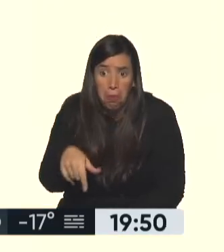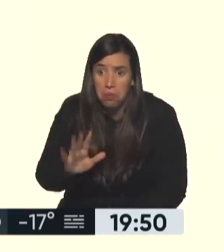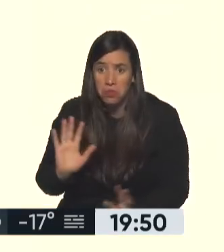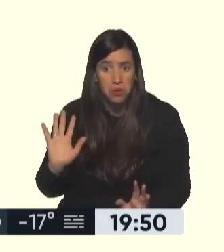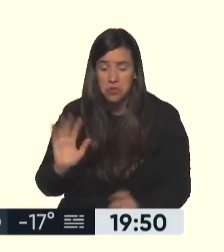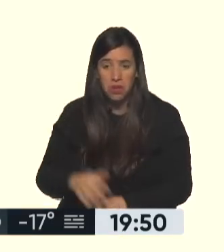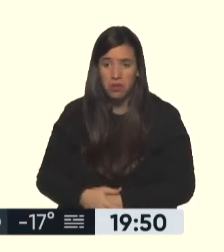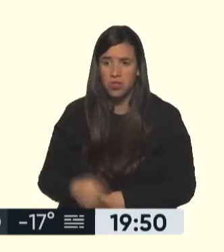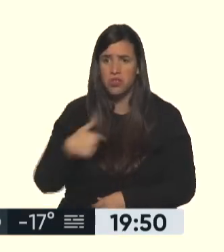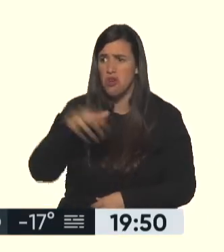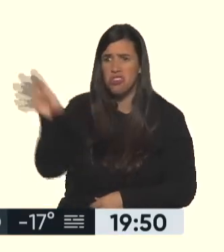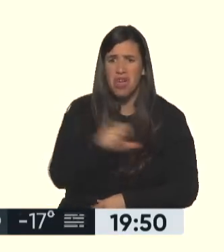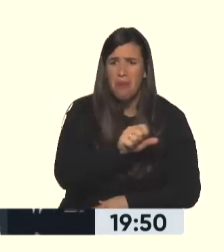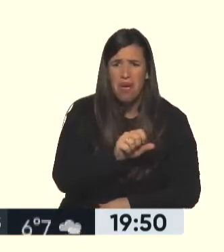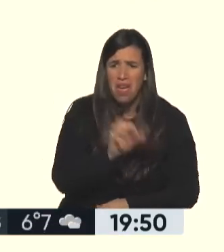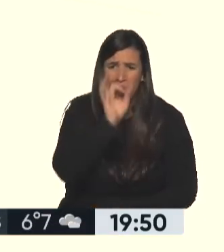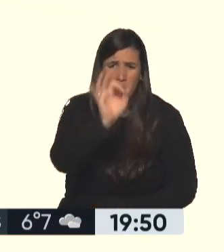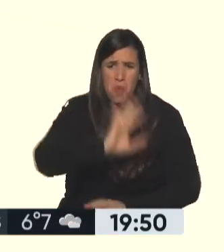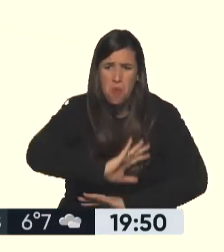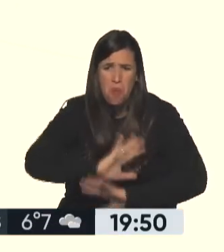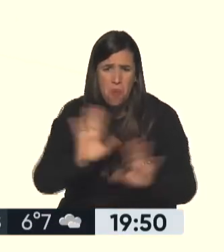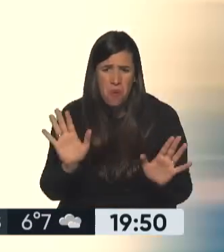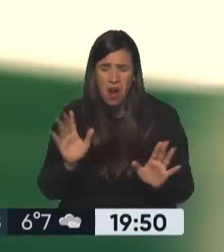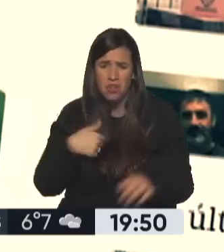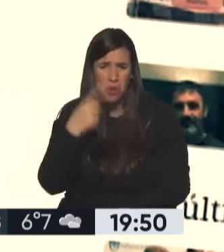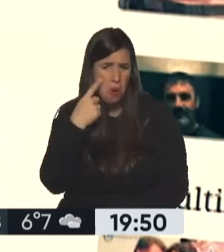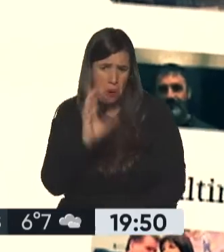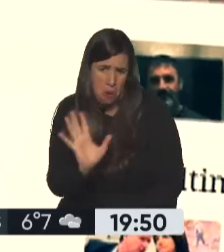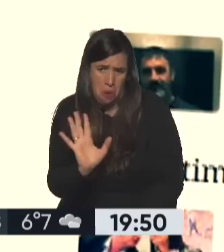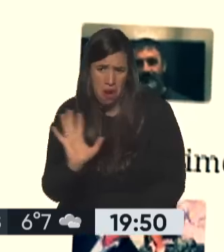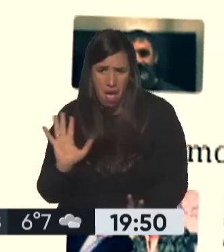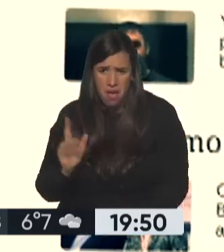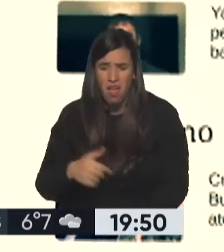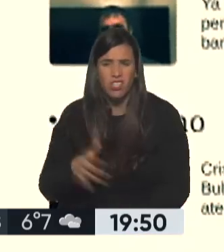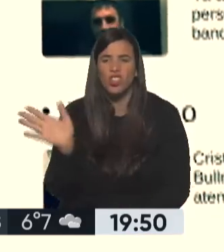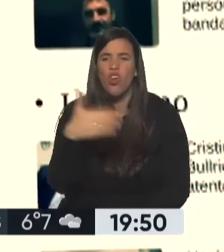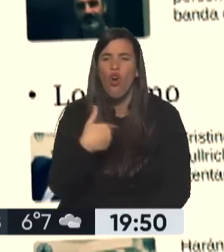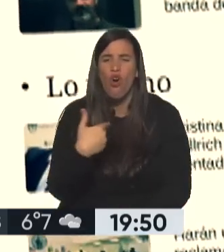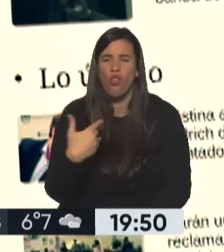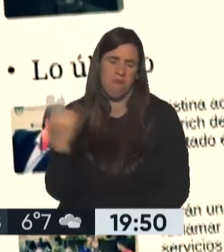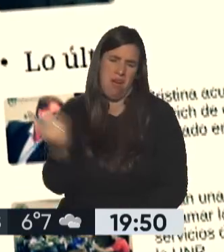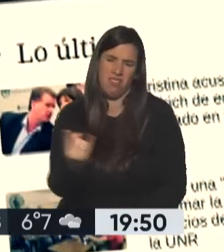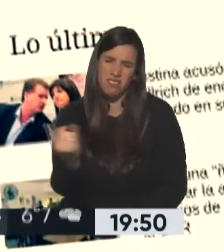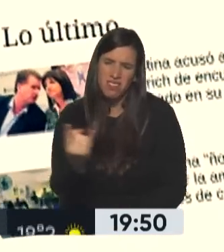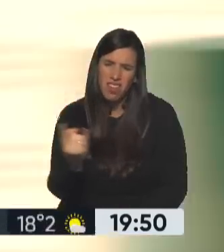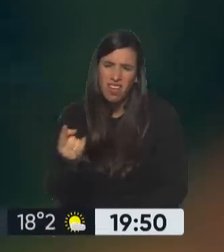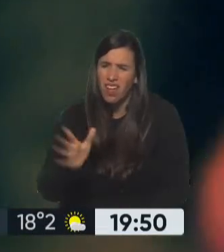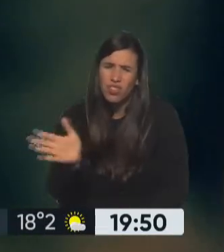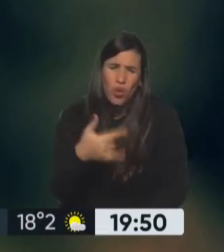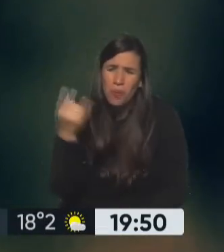Yo no llevé nunca a nadie ni conozco absolutamente nada. Todo eso es un invento. Un